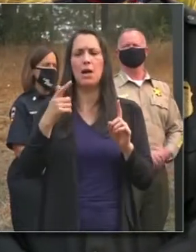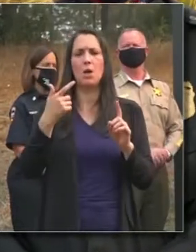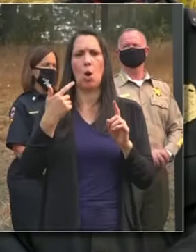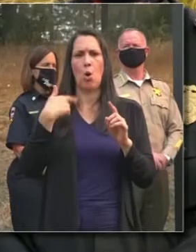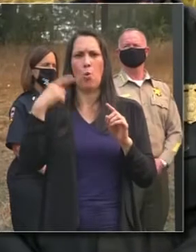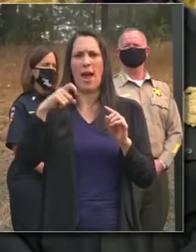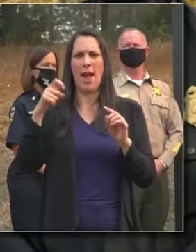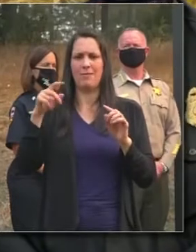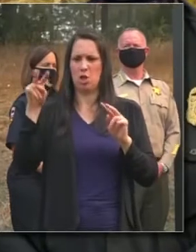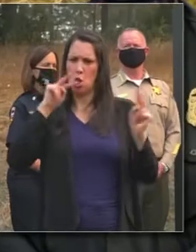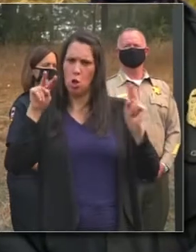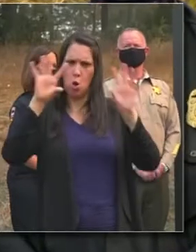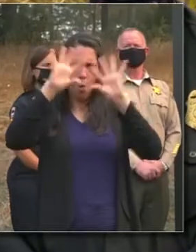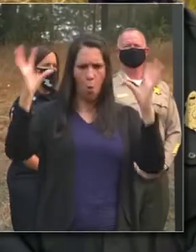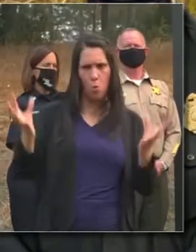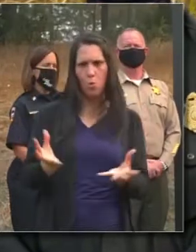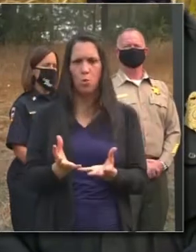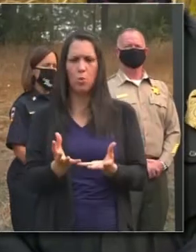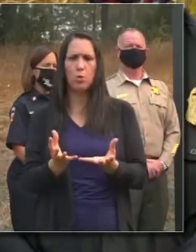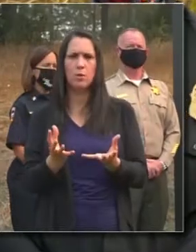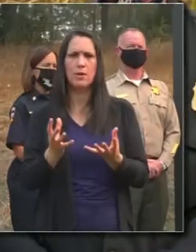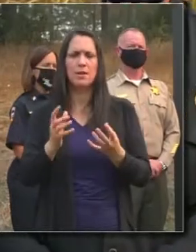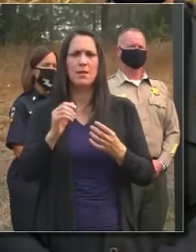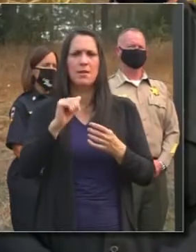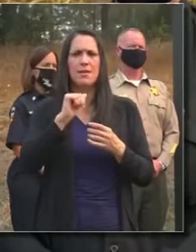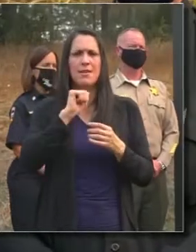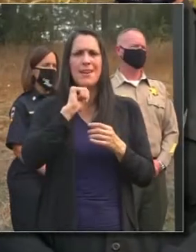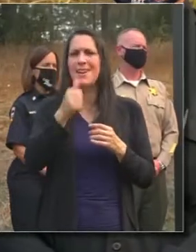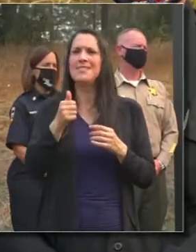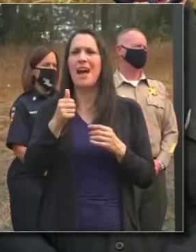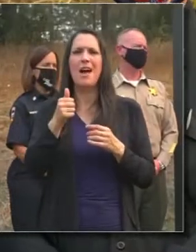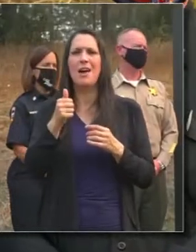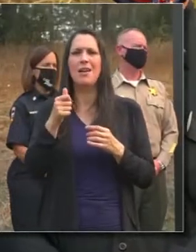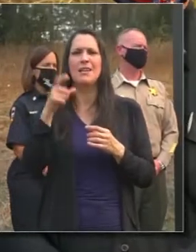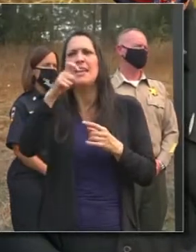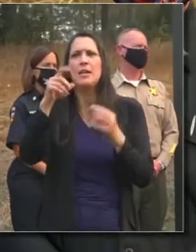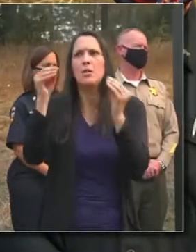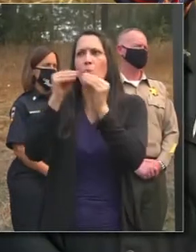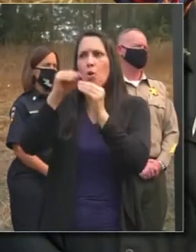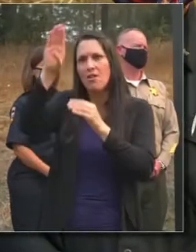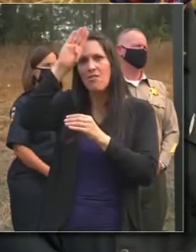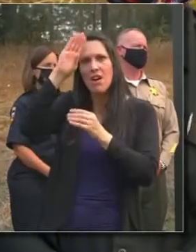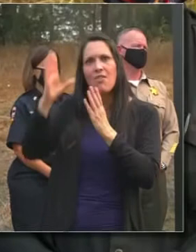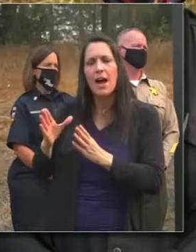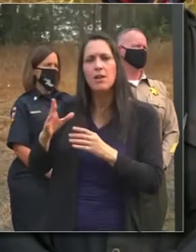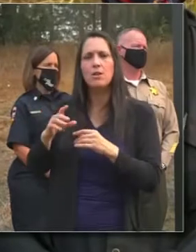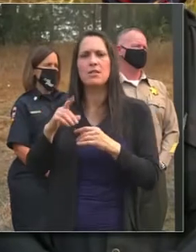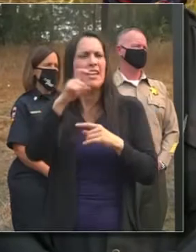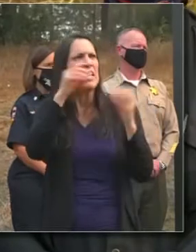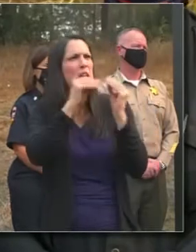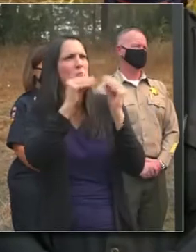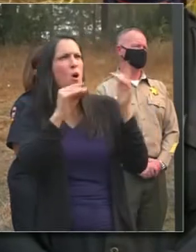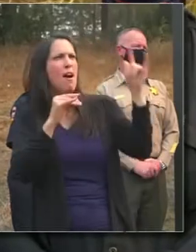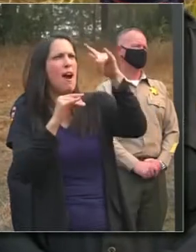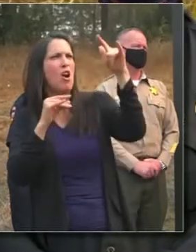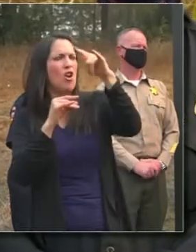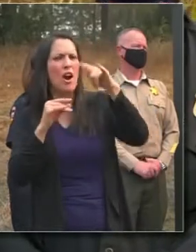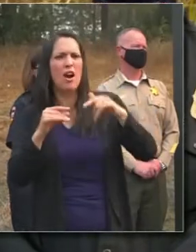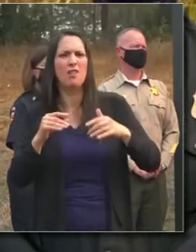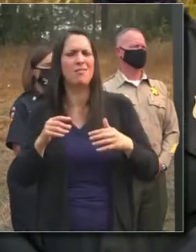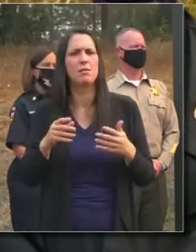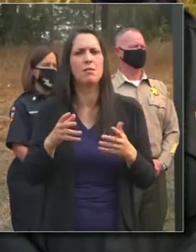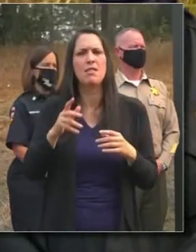mirando con un punto de vista general no es solamente más bomberos no es solamente más aviones